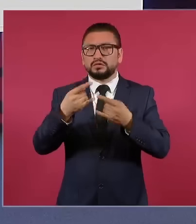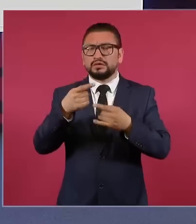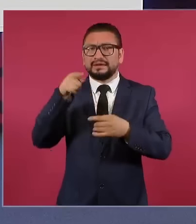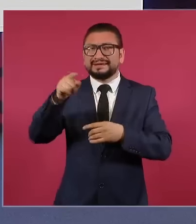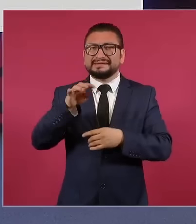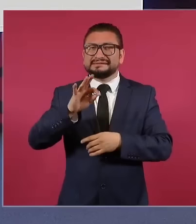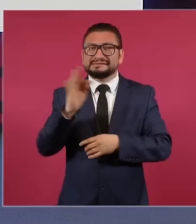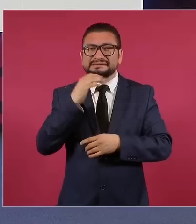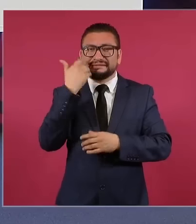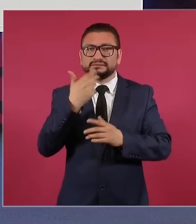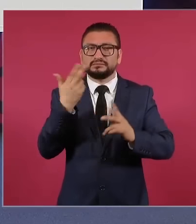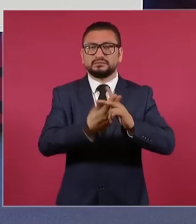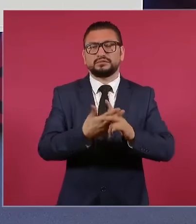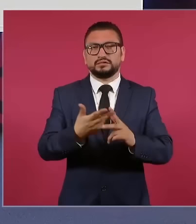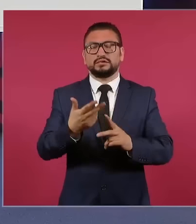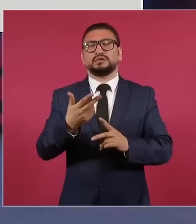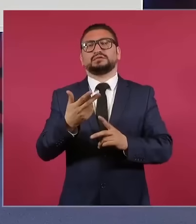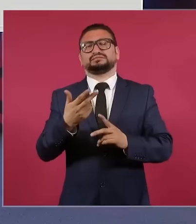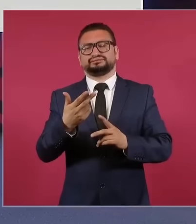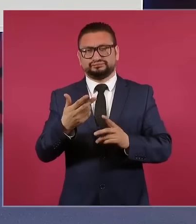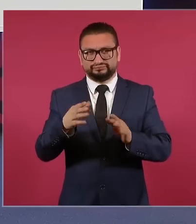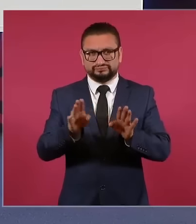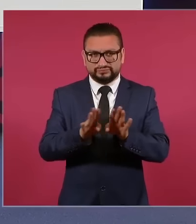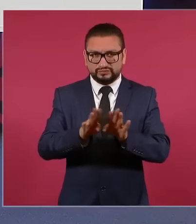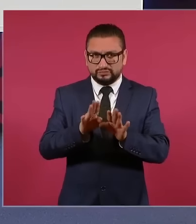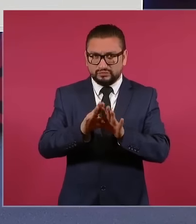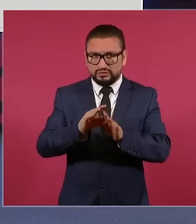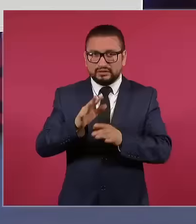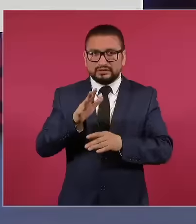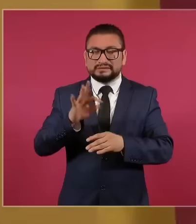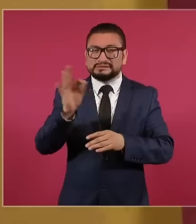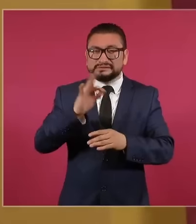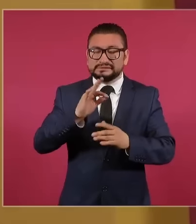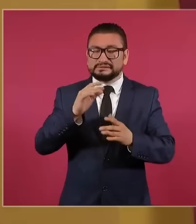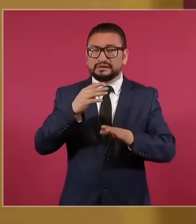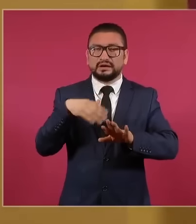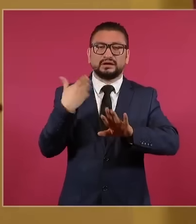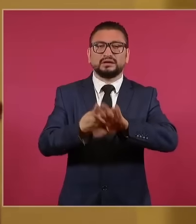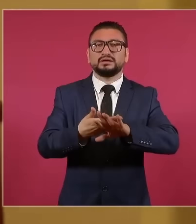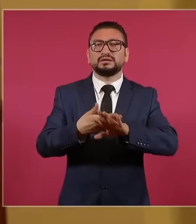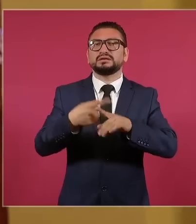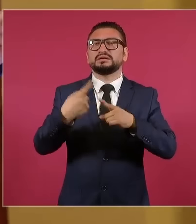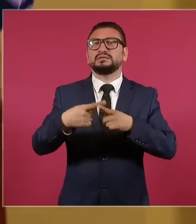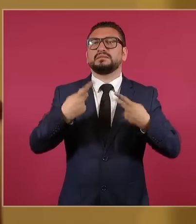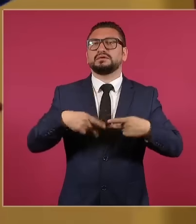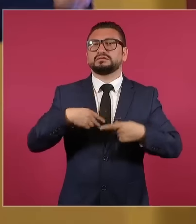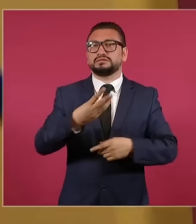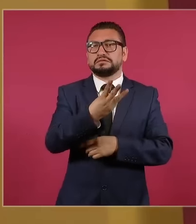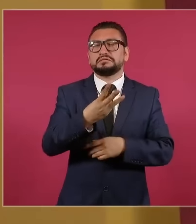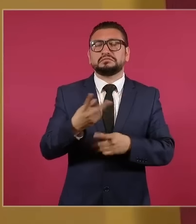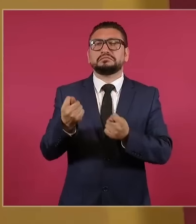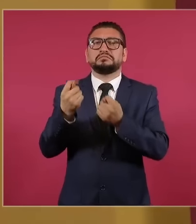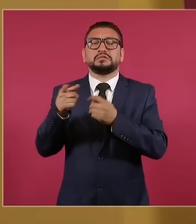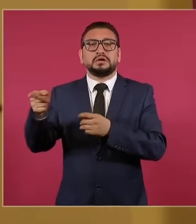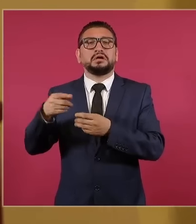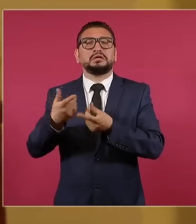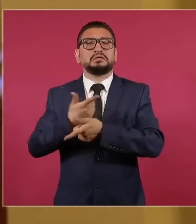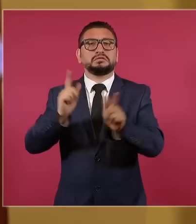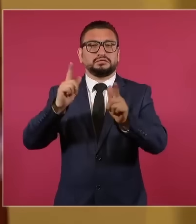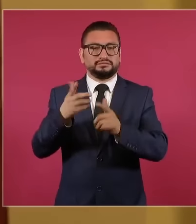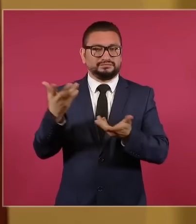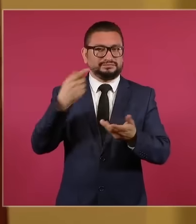homicidio y este homicidio es en grado de tentativa en agravio de tres personas aquí hay que decir